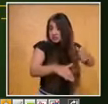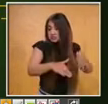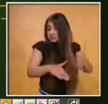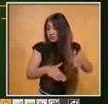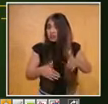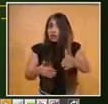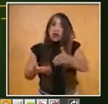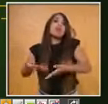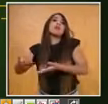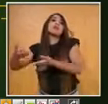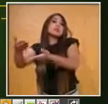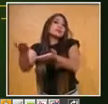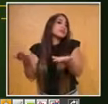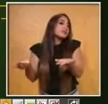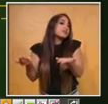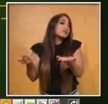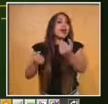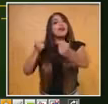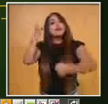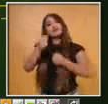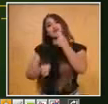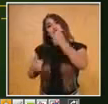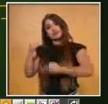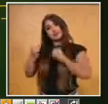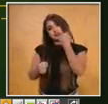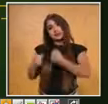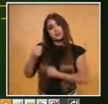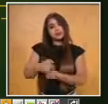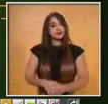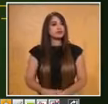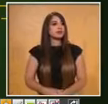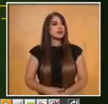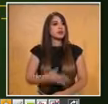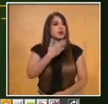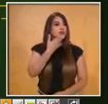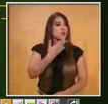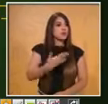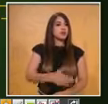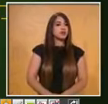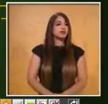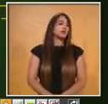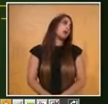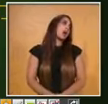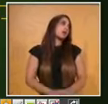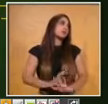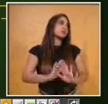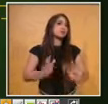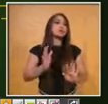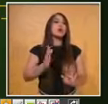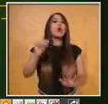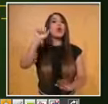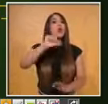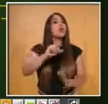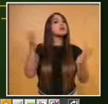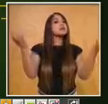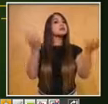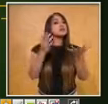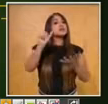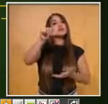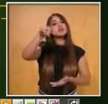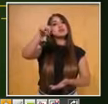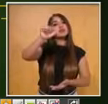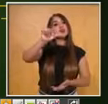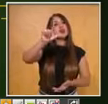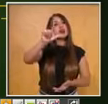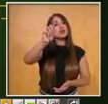en la pista corres. Muy bien, si te fijaste, el día de hoy trabajamos lo que son las analogías